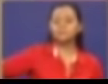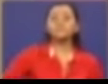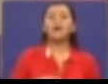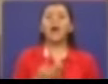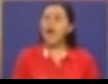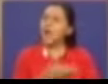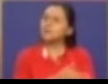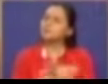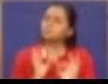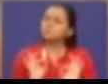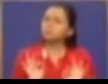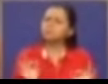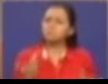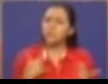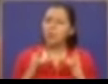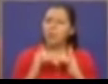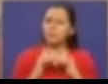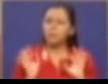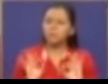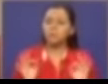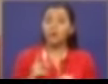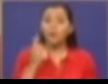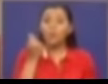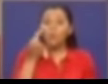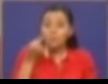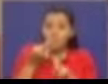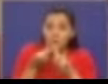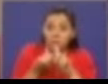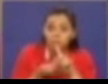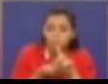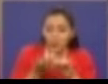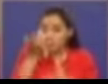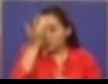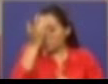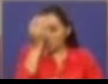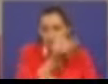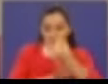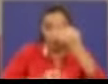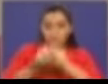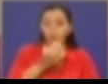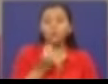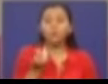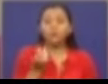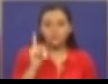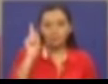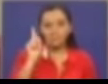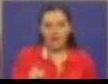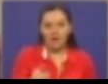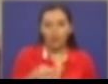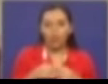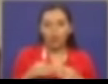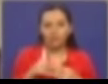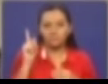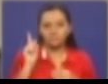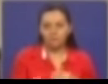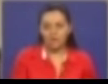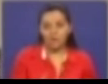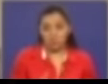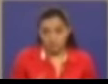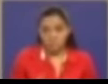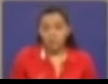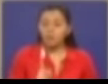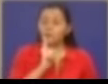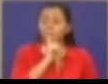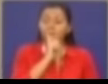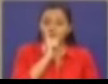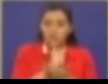no había. Nos cuesta más de $1,000 por mes la atención de un paciente hemodiálisis. Y créanme, esto es verdad